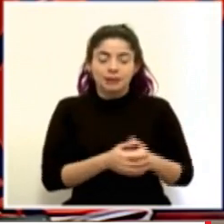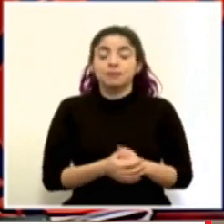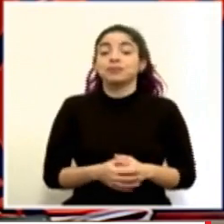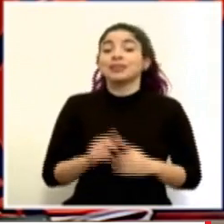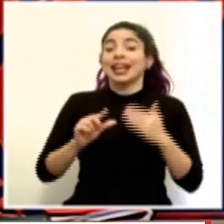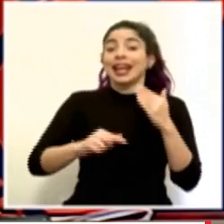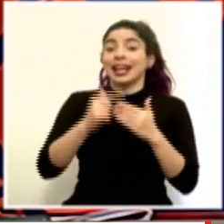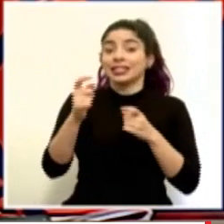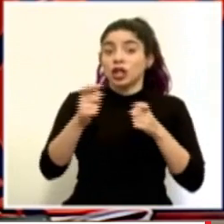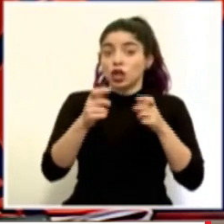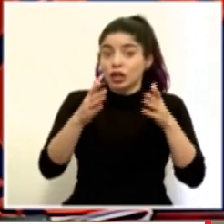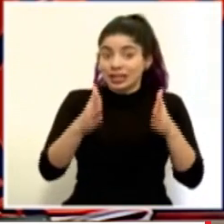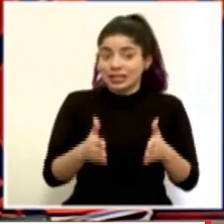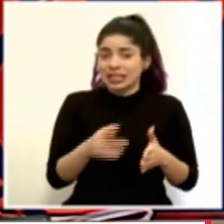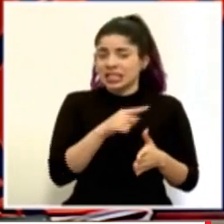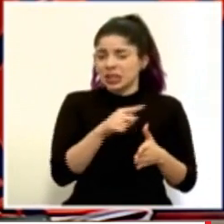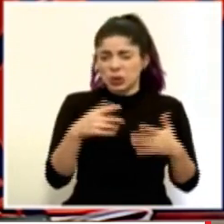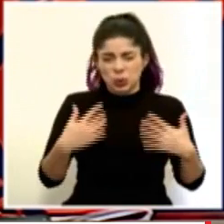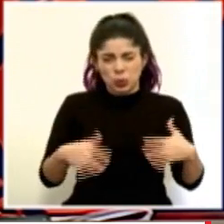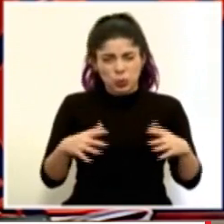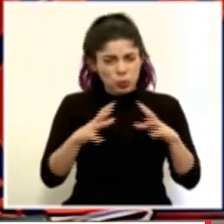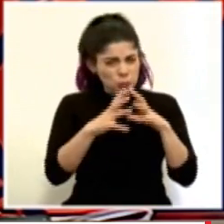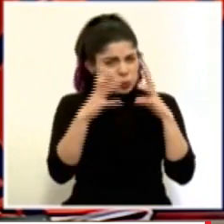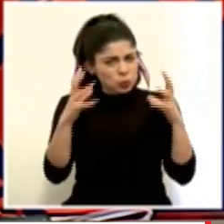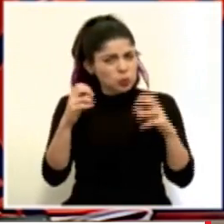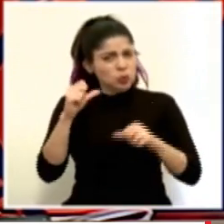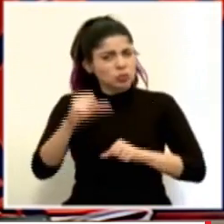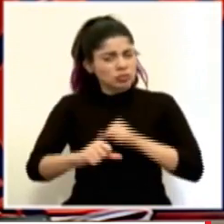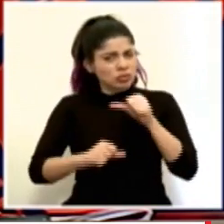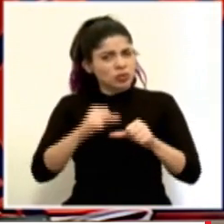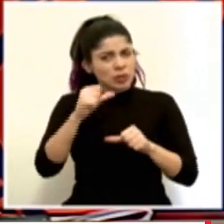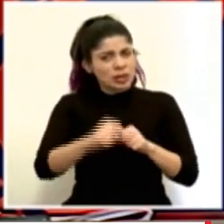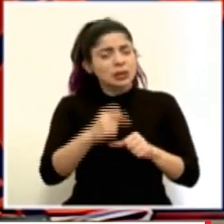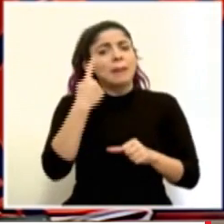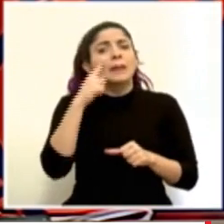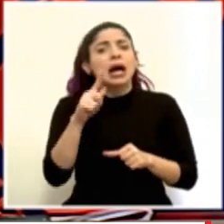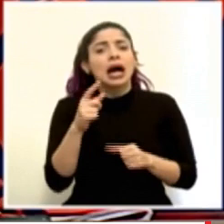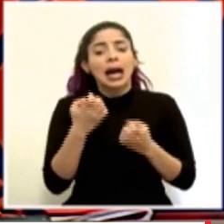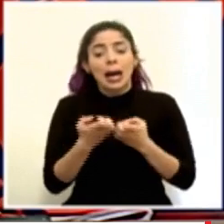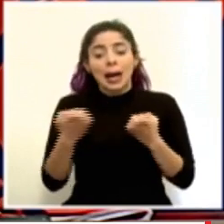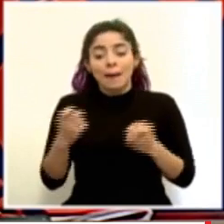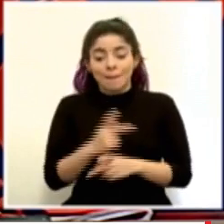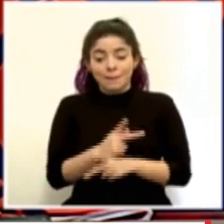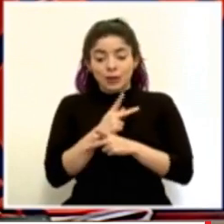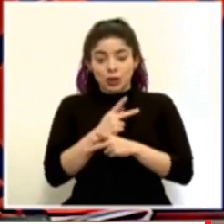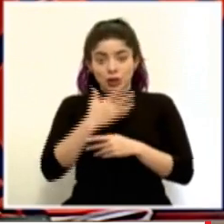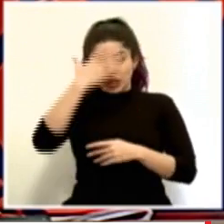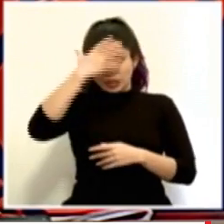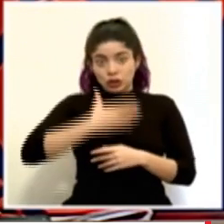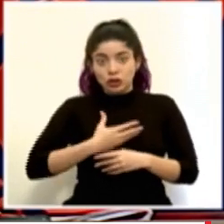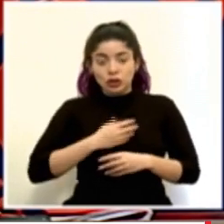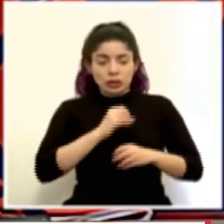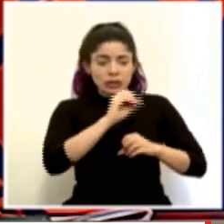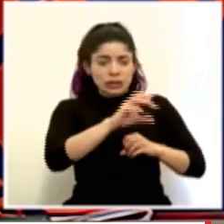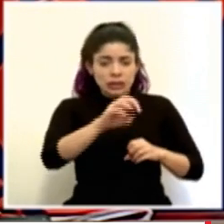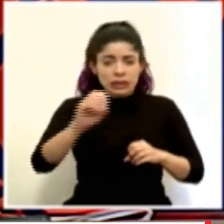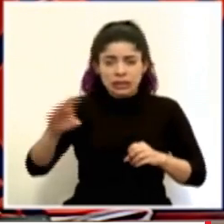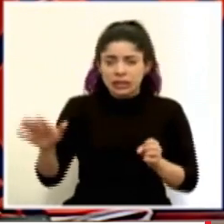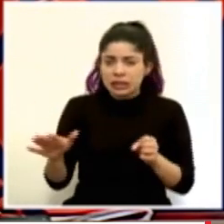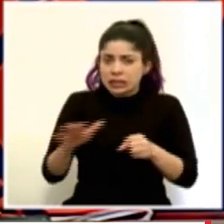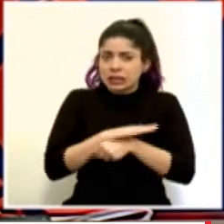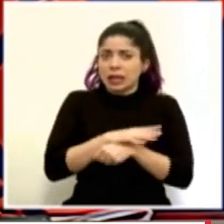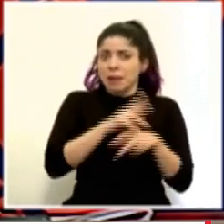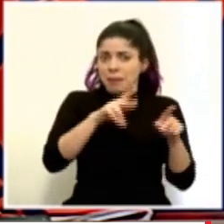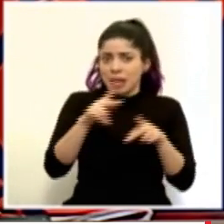la gerencia de logística hace un enorme esfuerzo por suministrar el equipo de protección personal a todo el personal y en